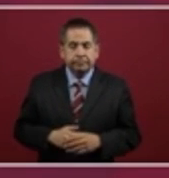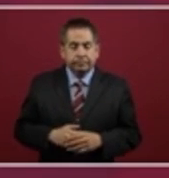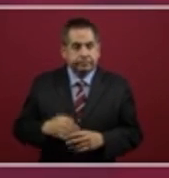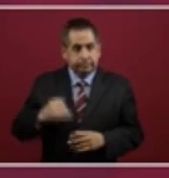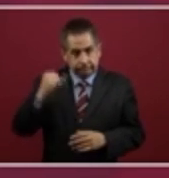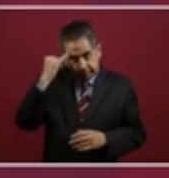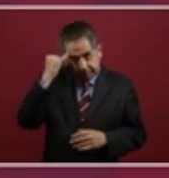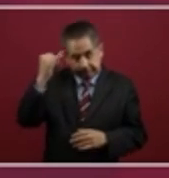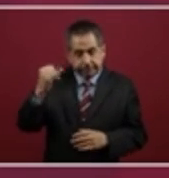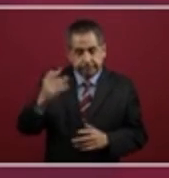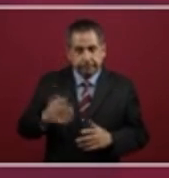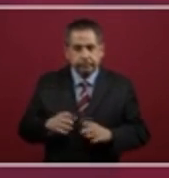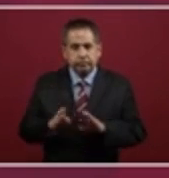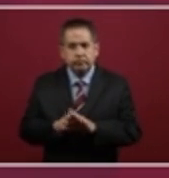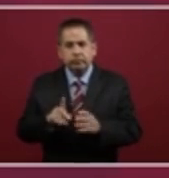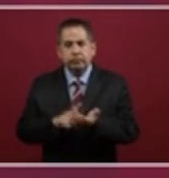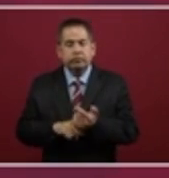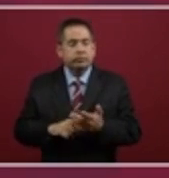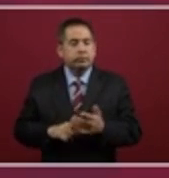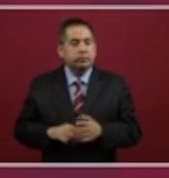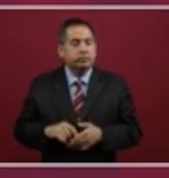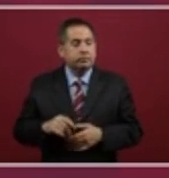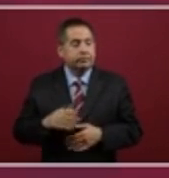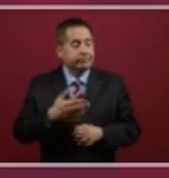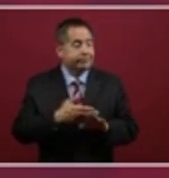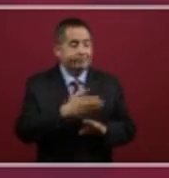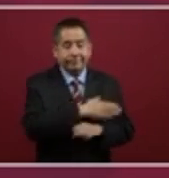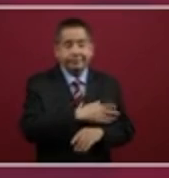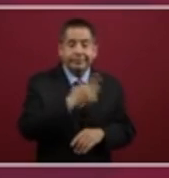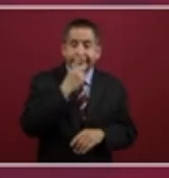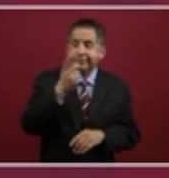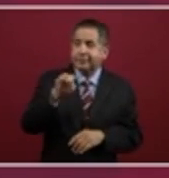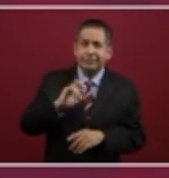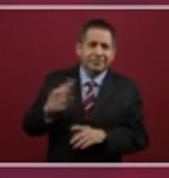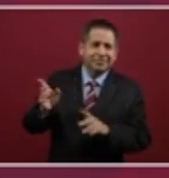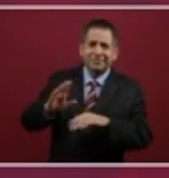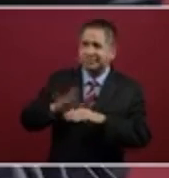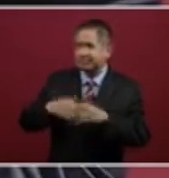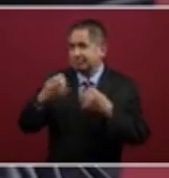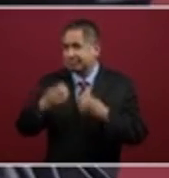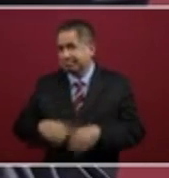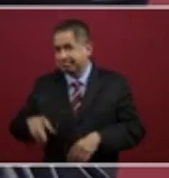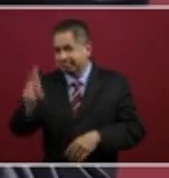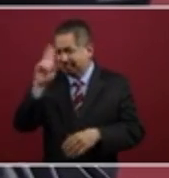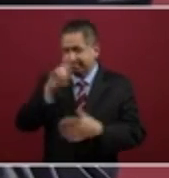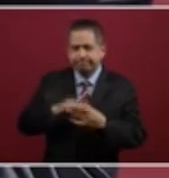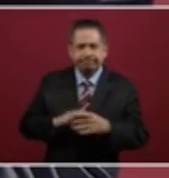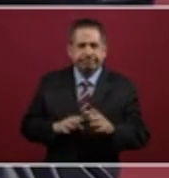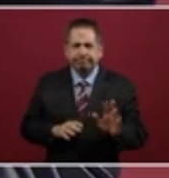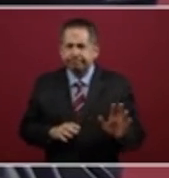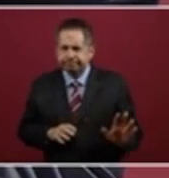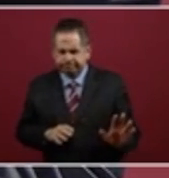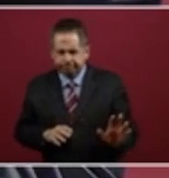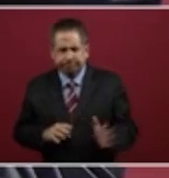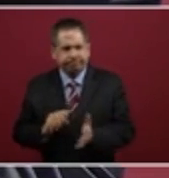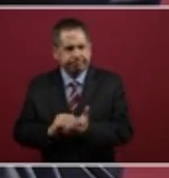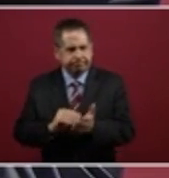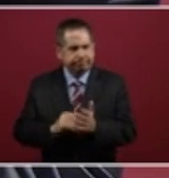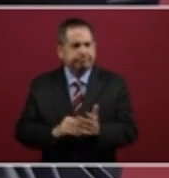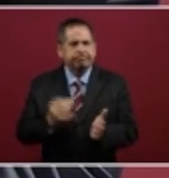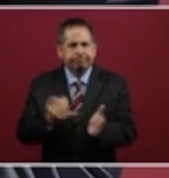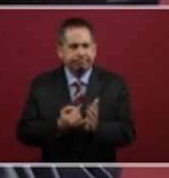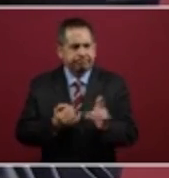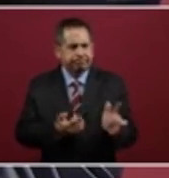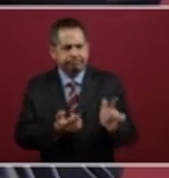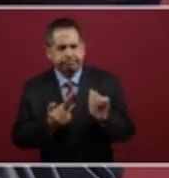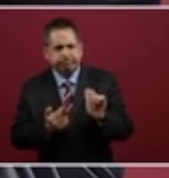pronosticaba que se nos iban a caer los impuestos o la recaudación de impuestos,